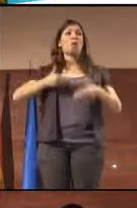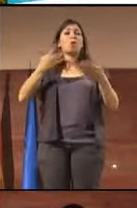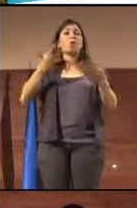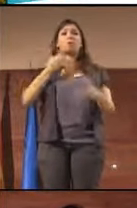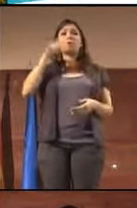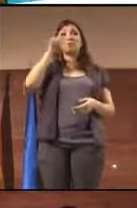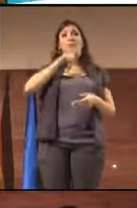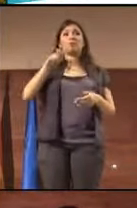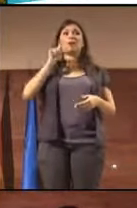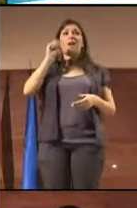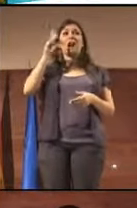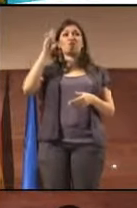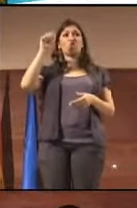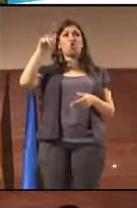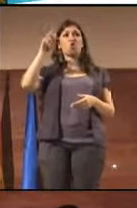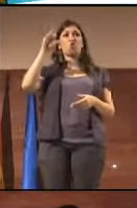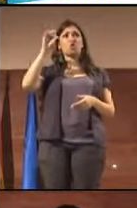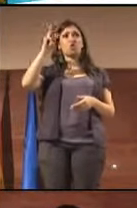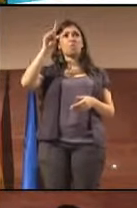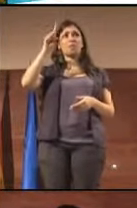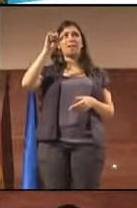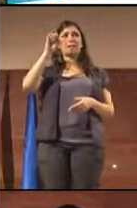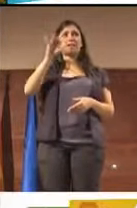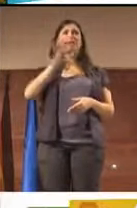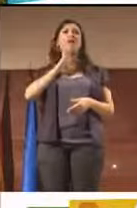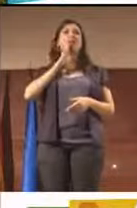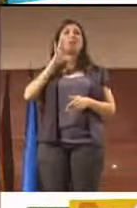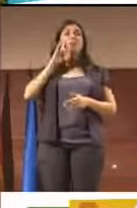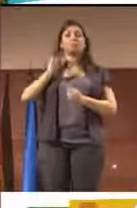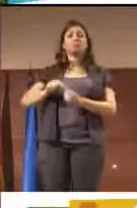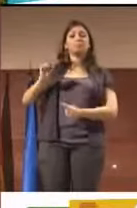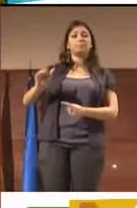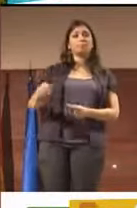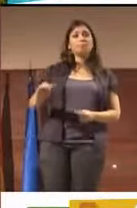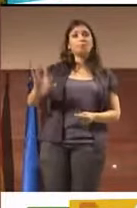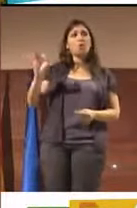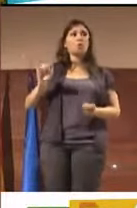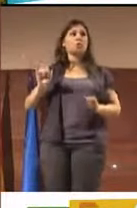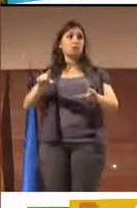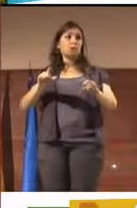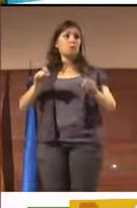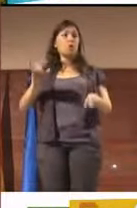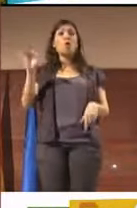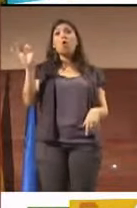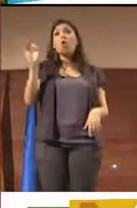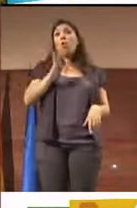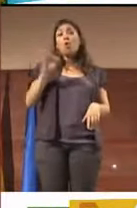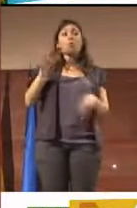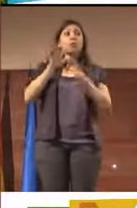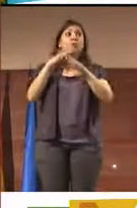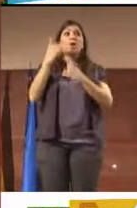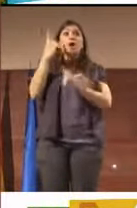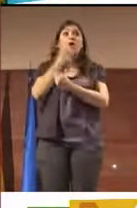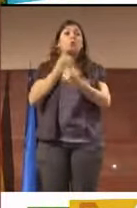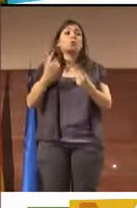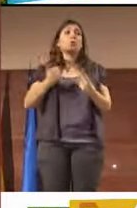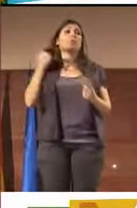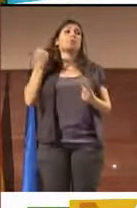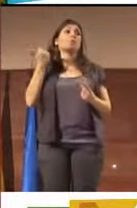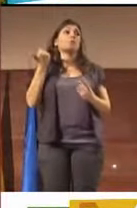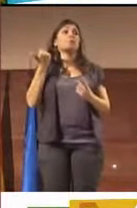personas con acondroplasia o talla baja, como he dicho antes, usuarios de sillas de ruedas o simplemente en situaciones en las